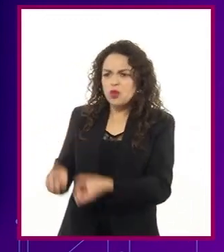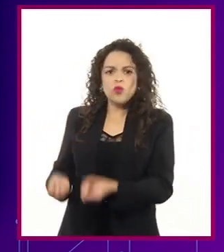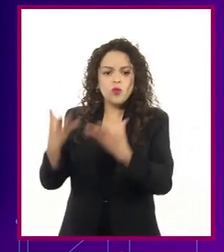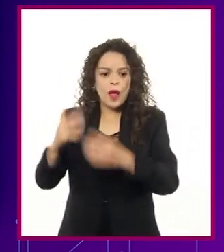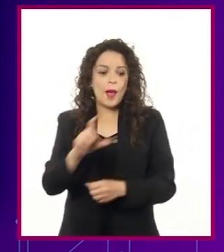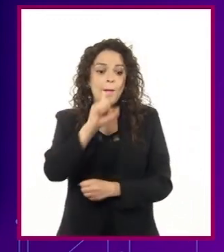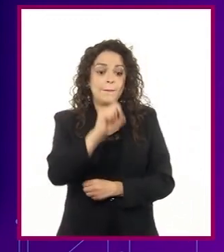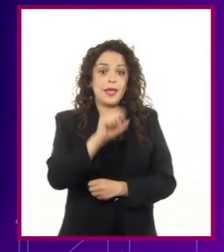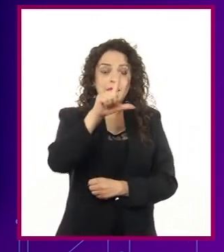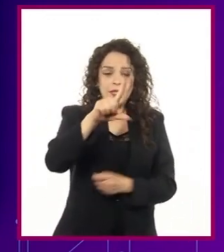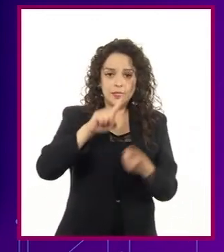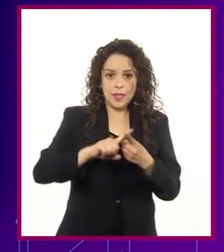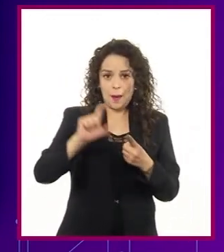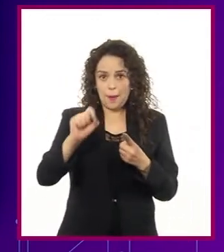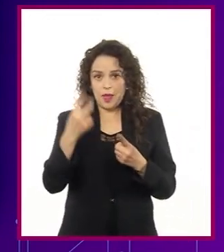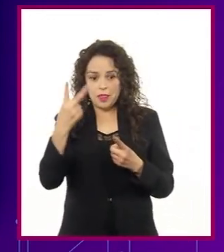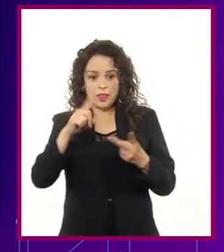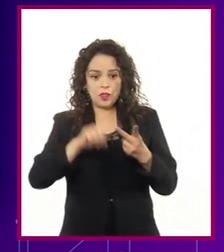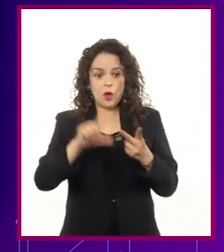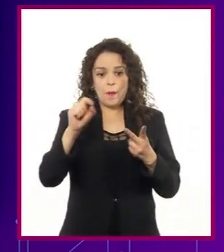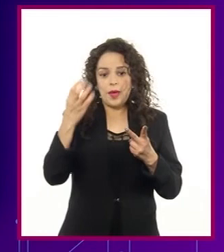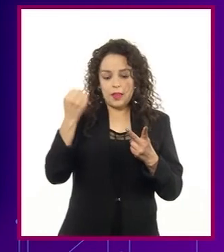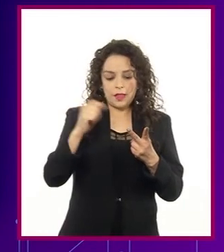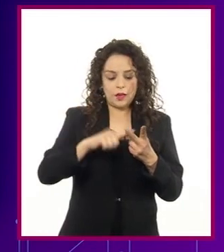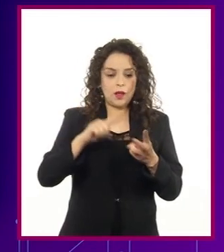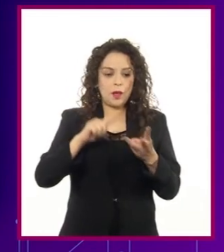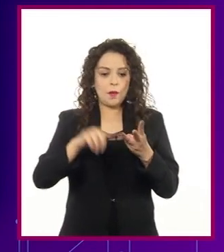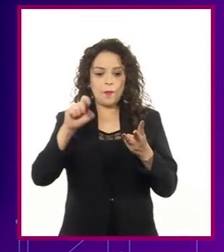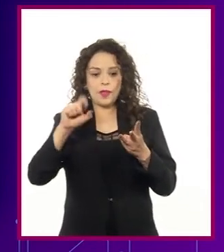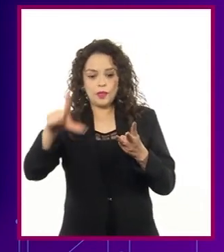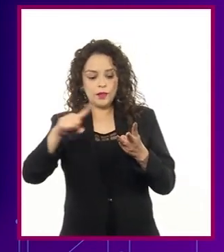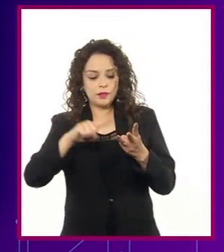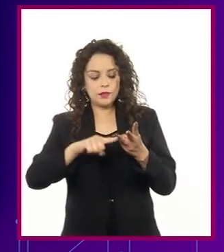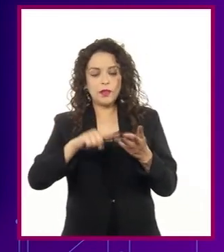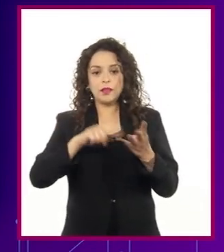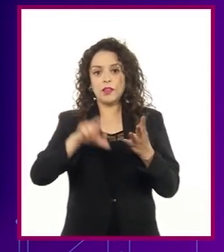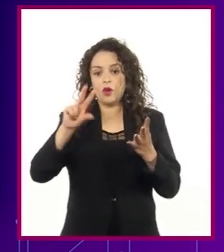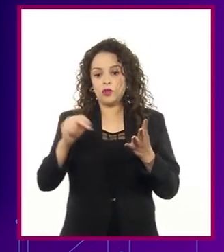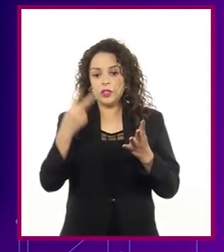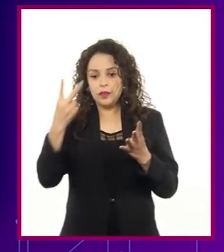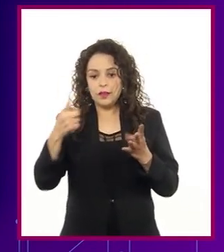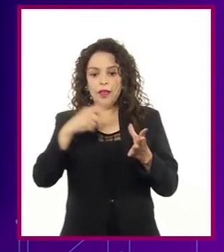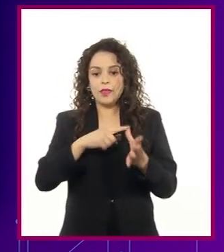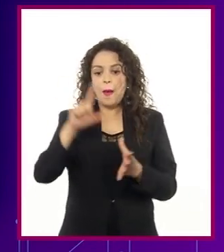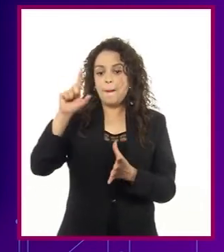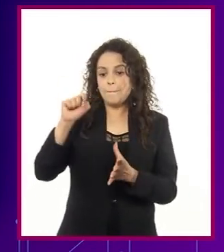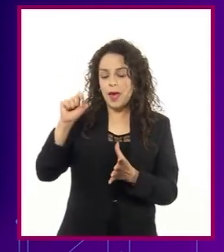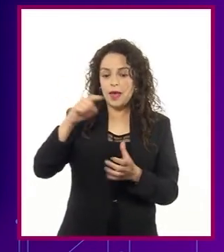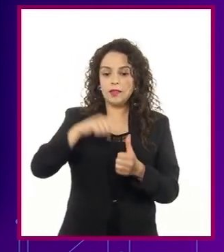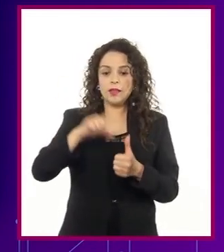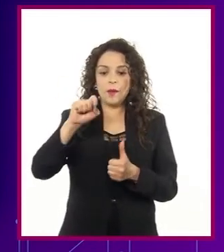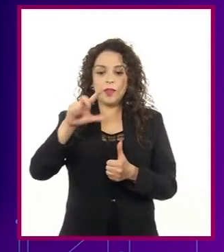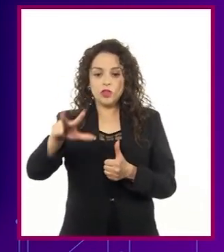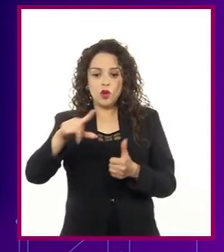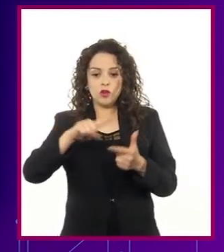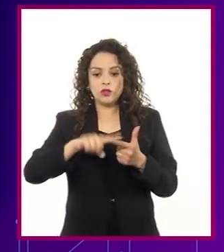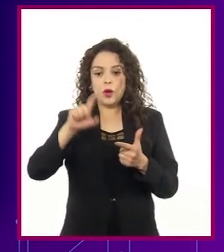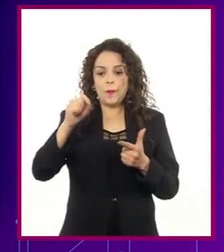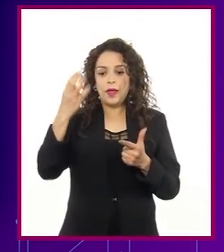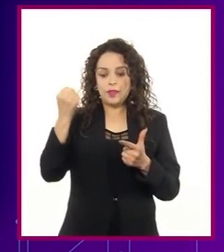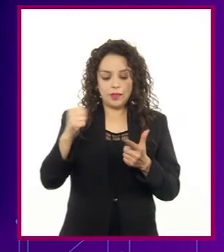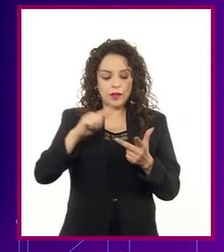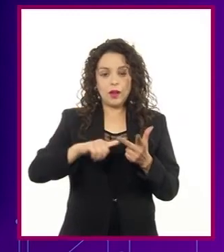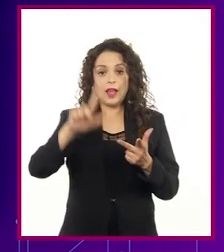22, 29, 27, 82, 20, 28, 29 y